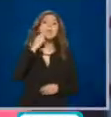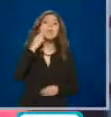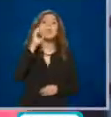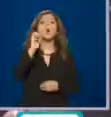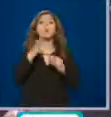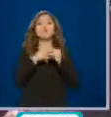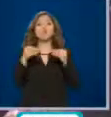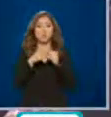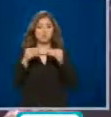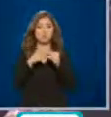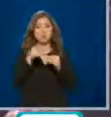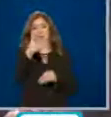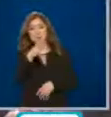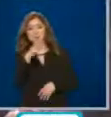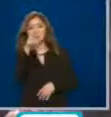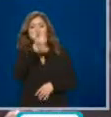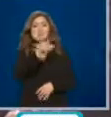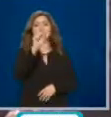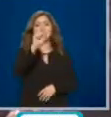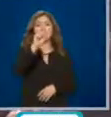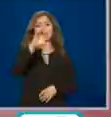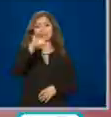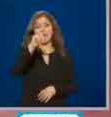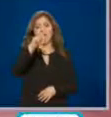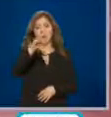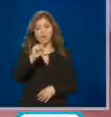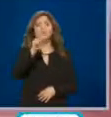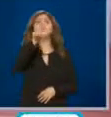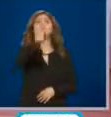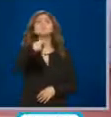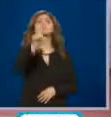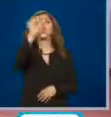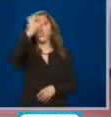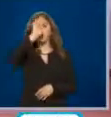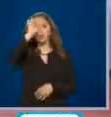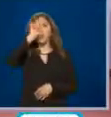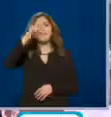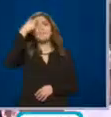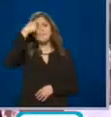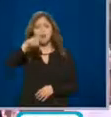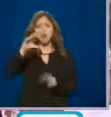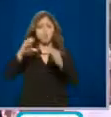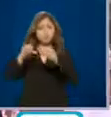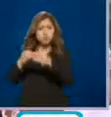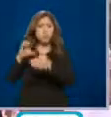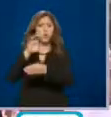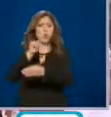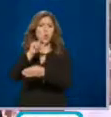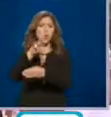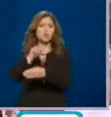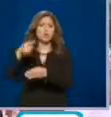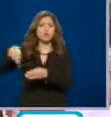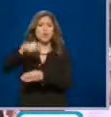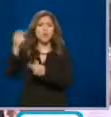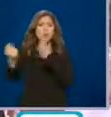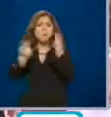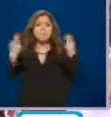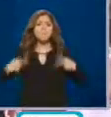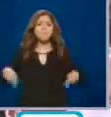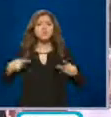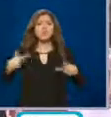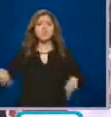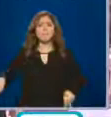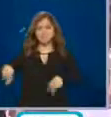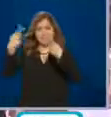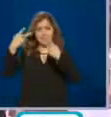Sí, eso es alrededor de 60 calorías. ¿Qué nos recomendarías tener como colación? Para los que tenemos una tienda de conveniencia,